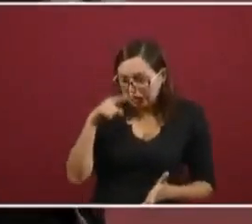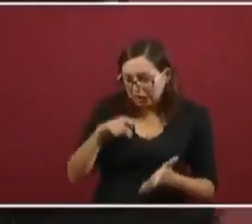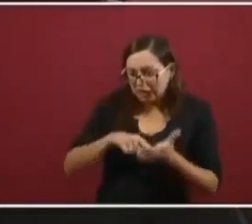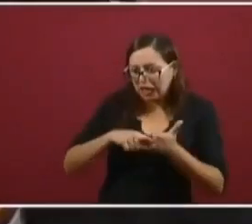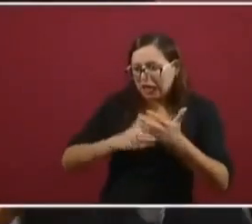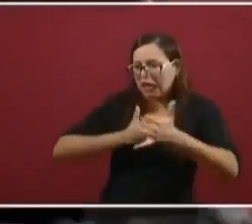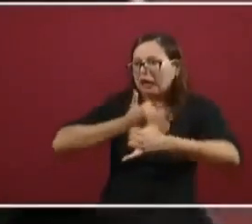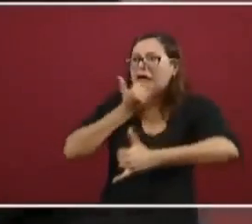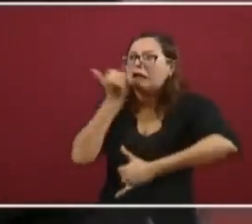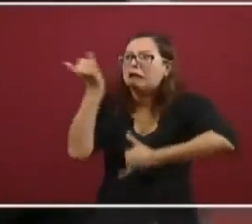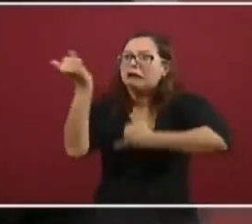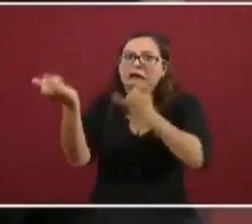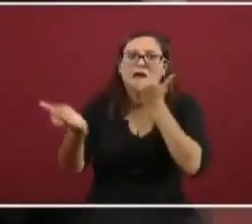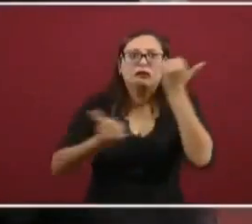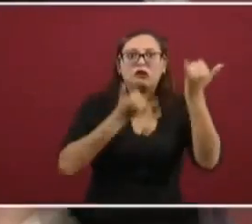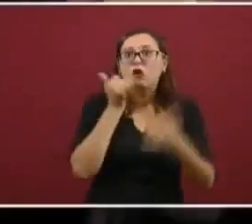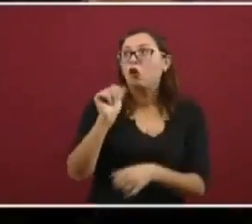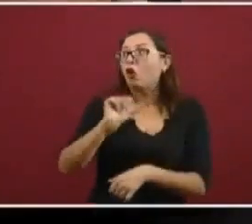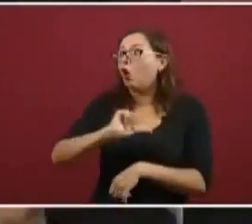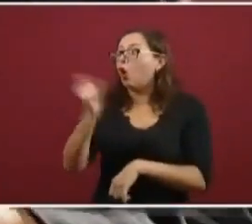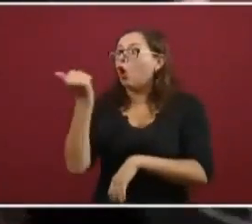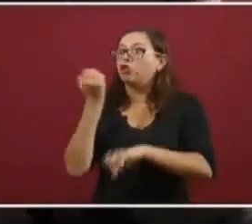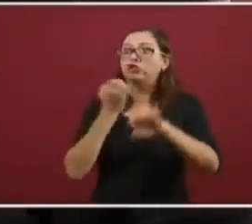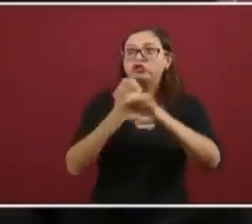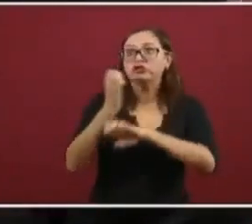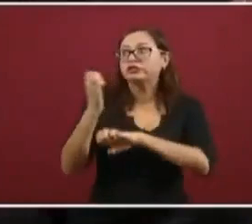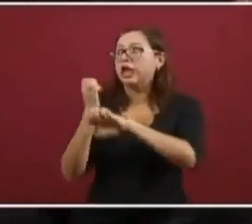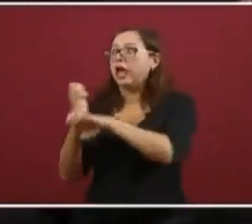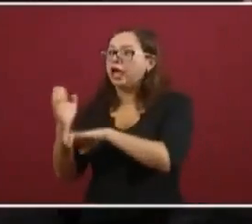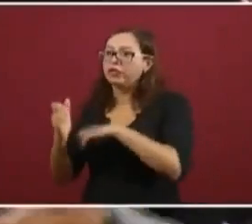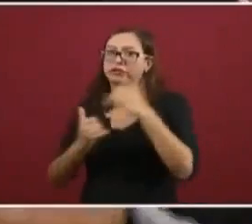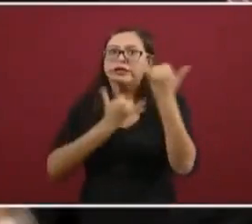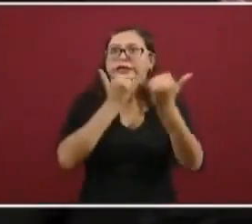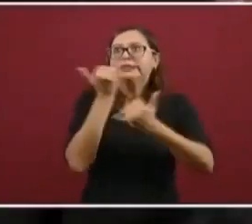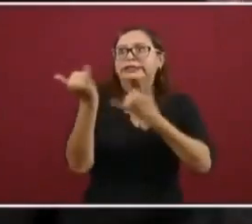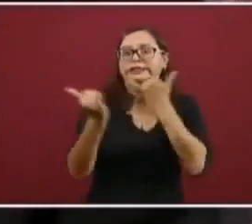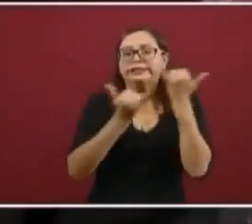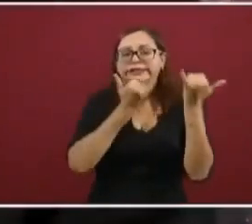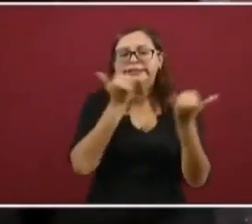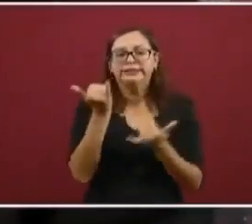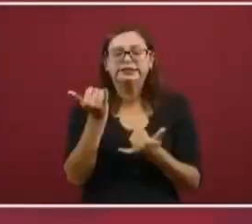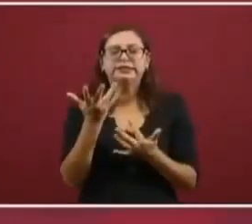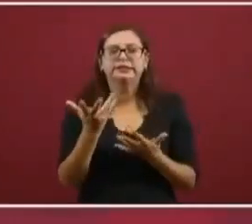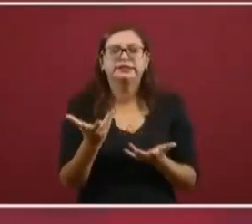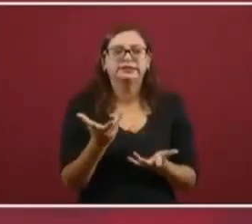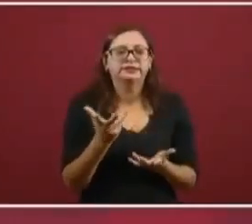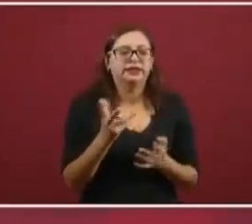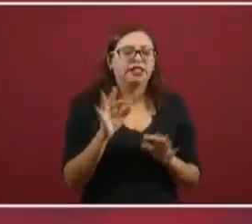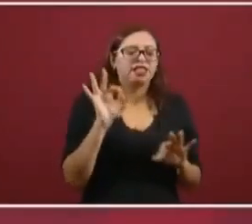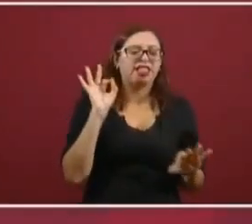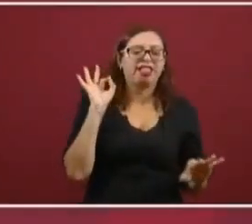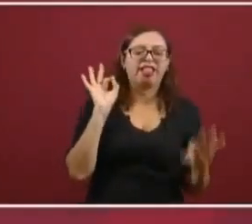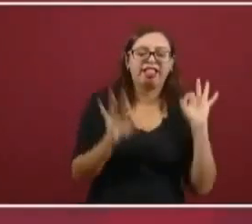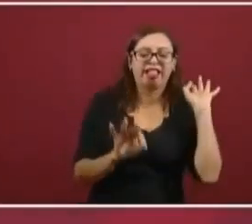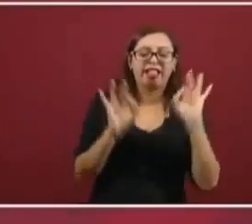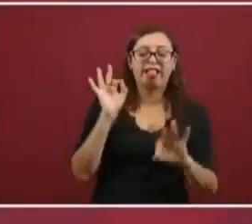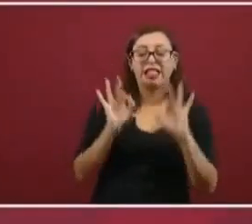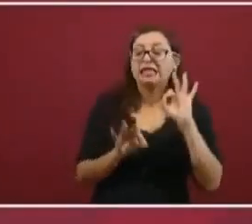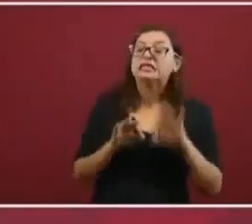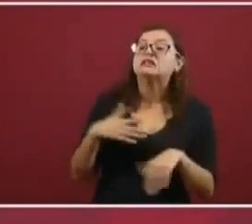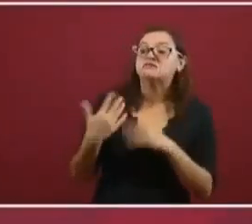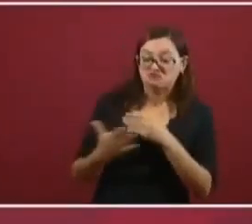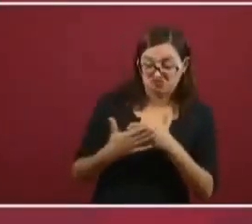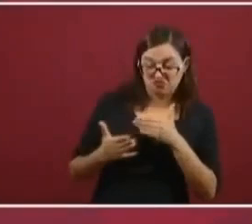gentes de fuera con otros intereses y les dicen Ya te van